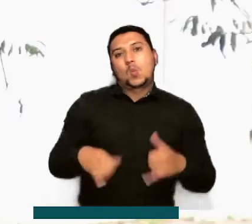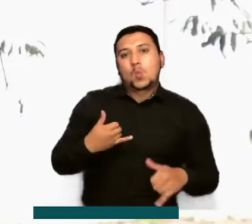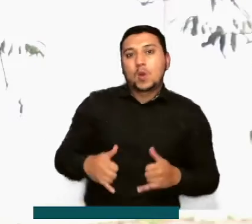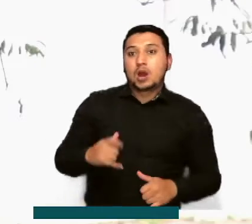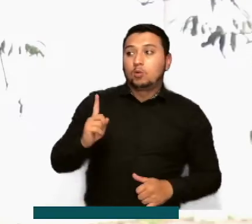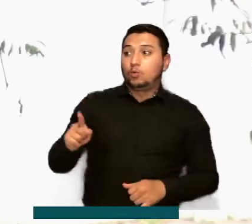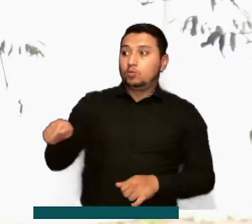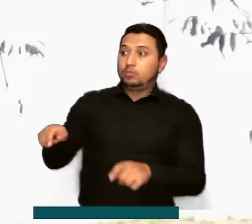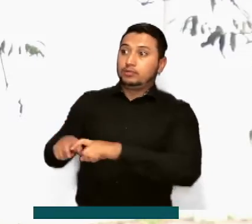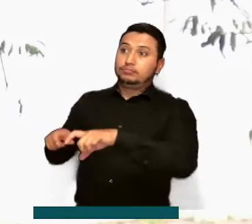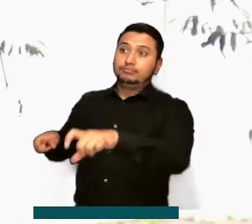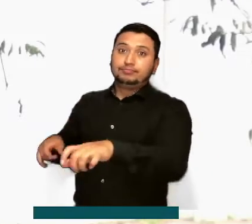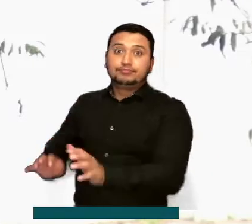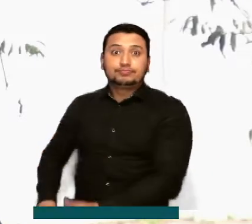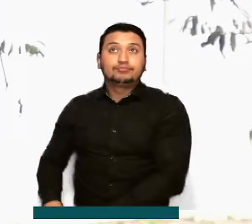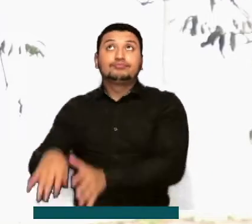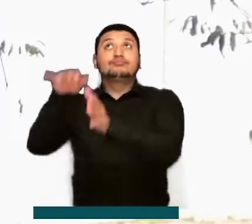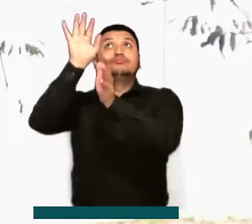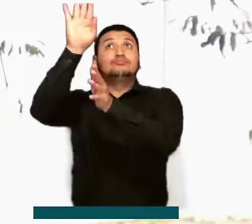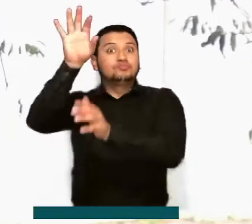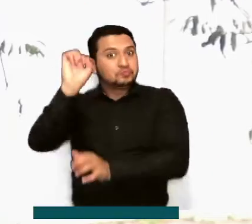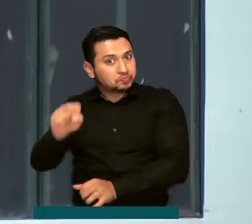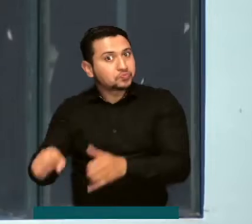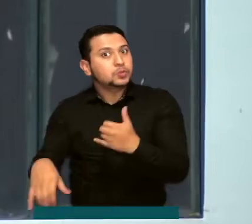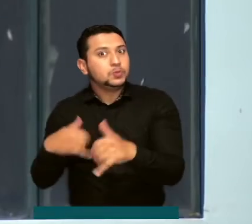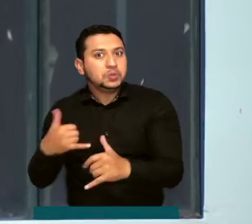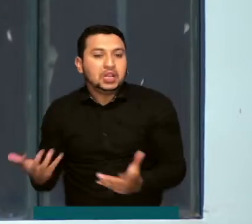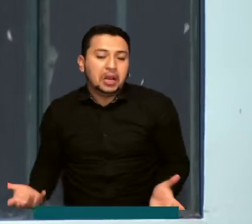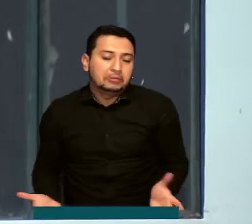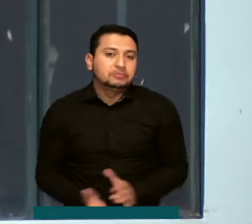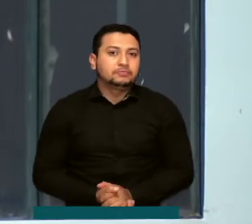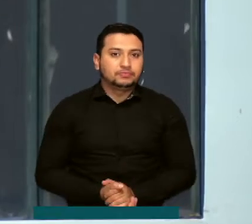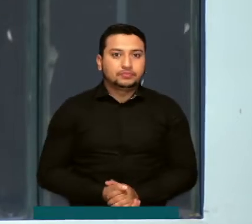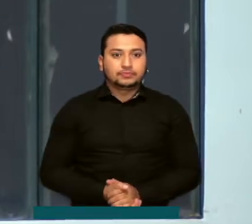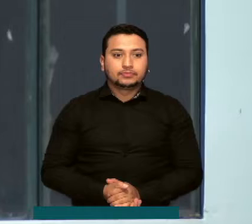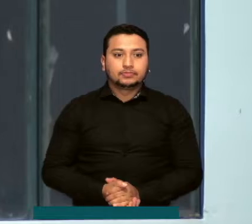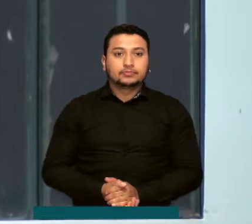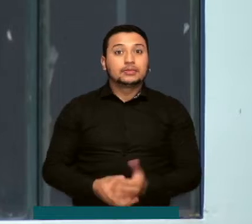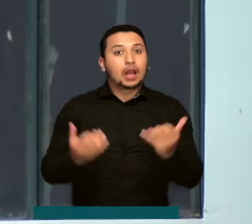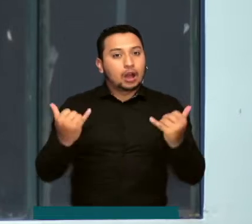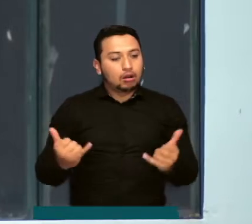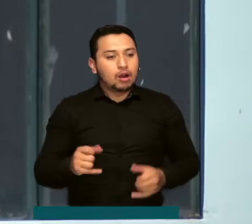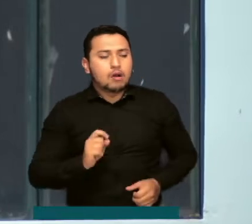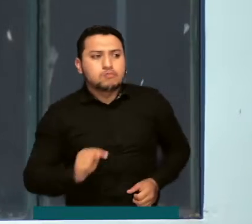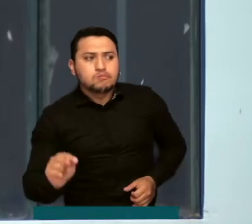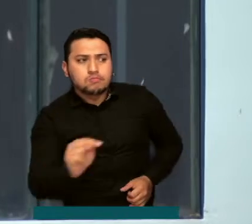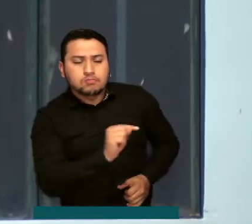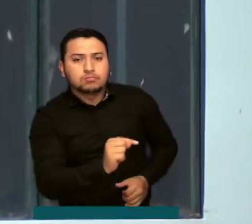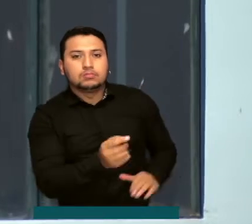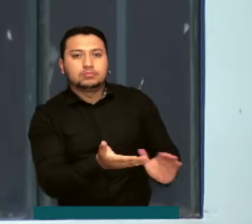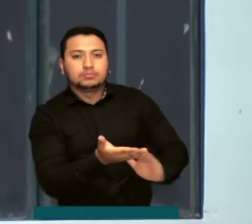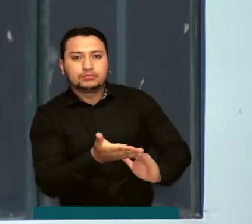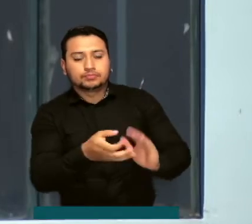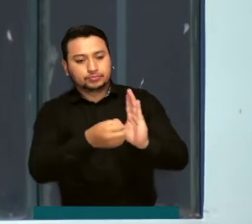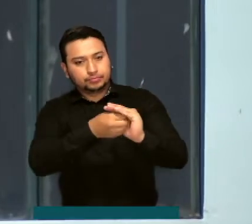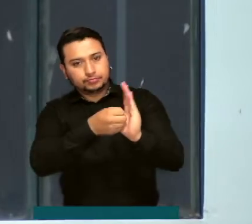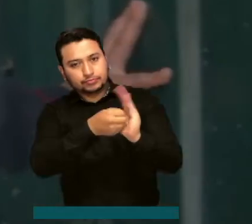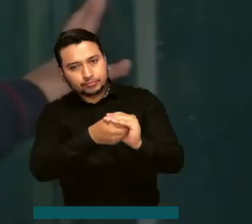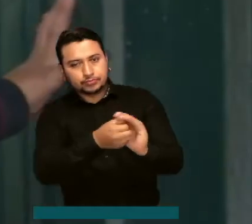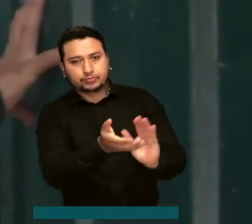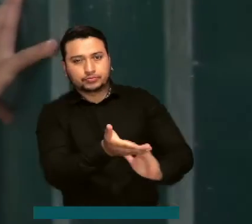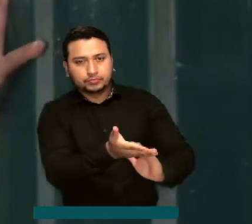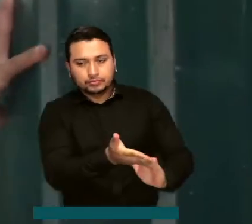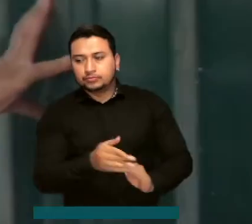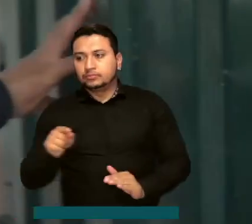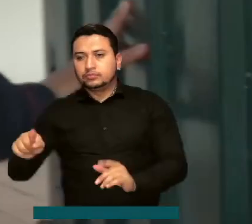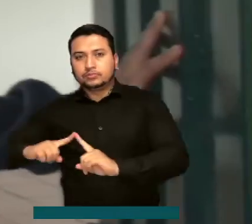tenemos una cancha de básquetbol para jugar básquetbol. Ahora se deben realizar adecuaciones como arreglos en sanitarios, salones, en el comedor